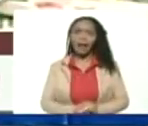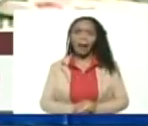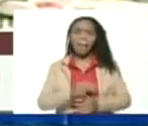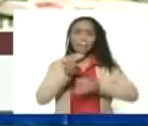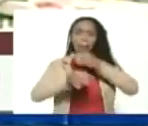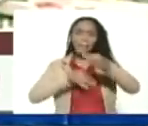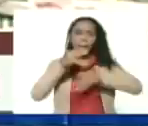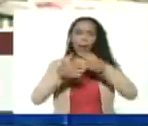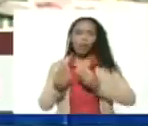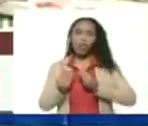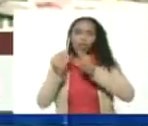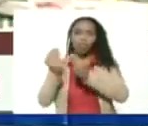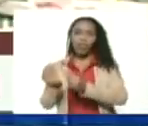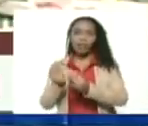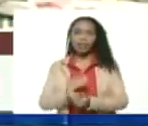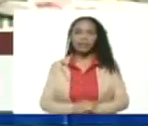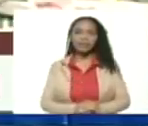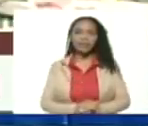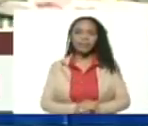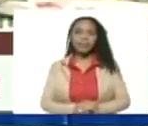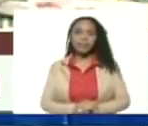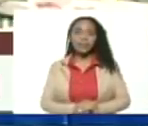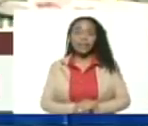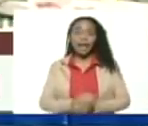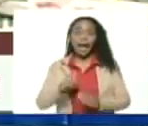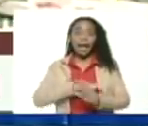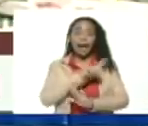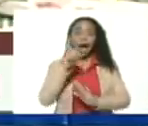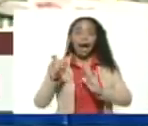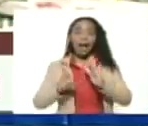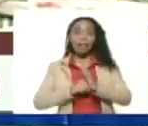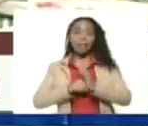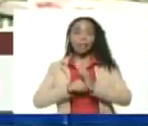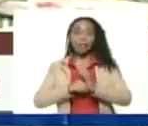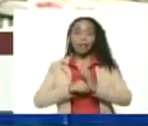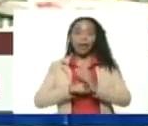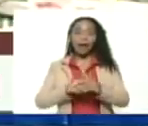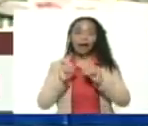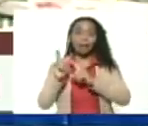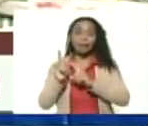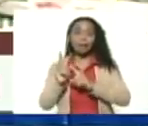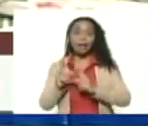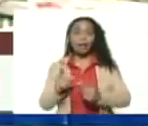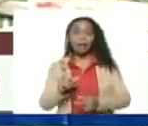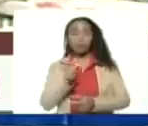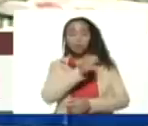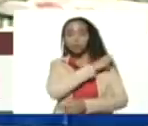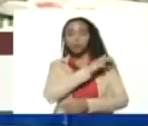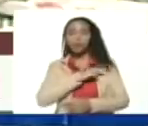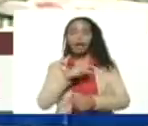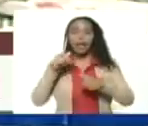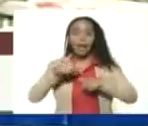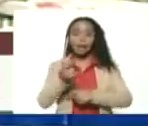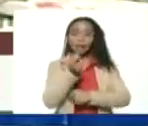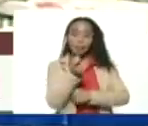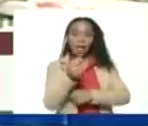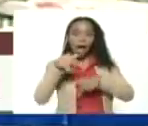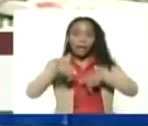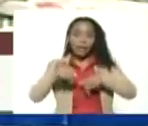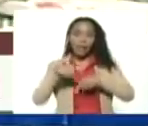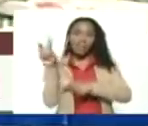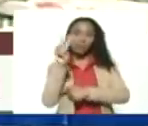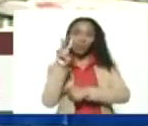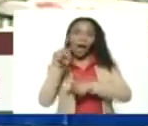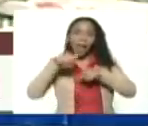daba la gerente general de la planta de semillas híbridas de Venezuela, aquí en